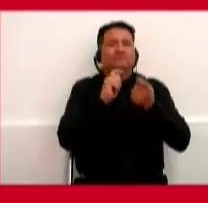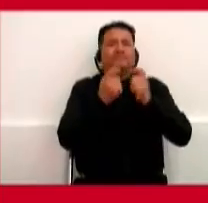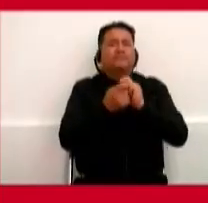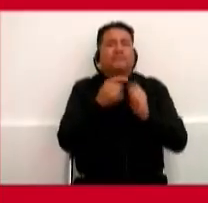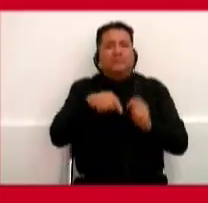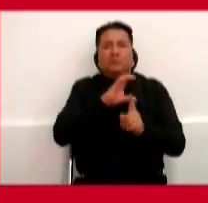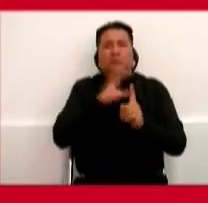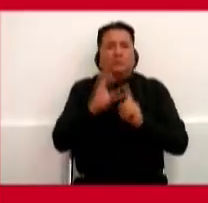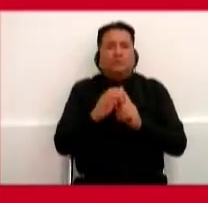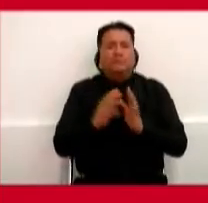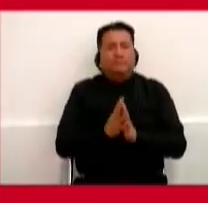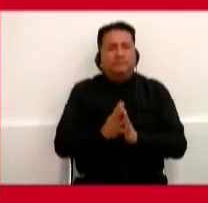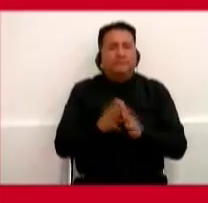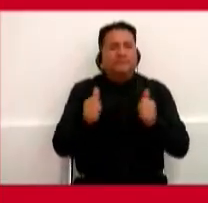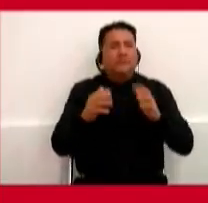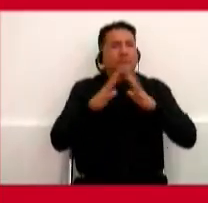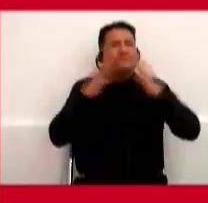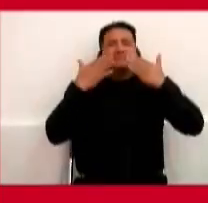gracias, José.